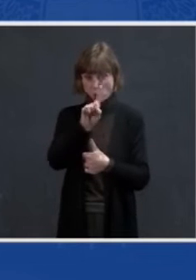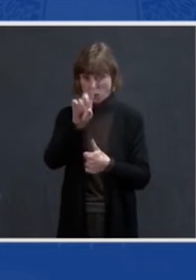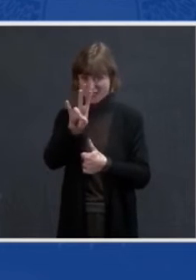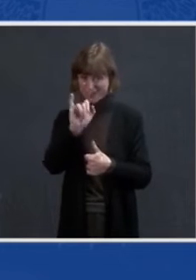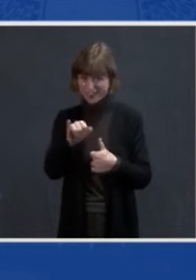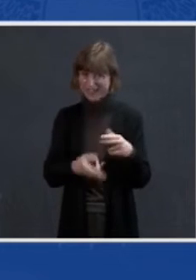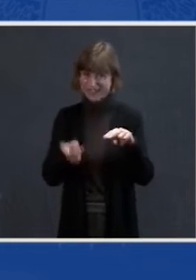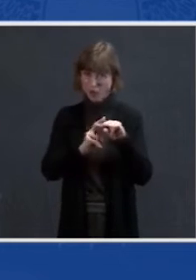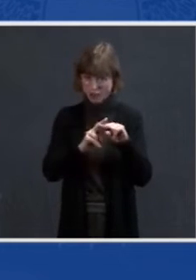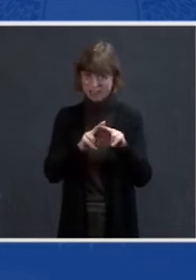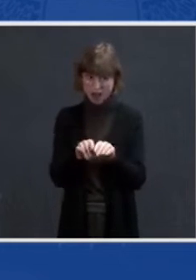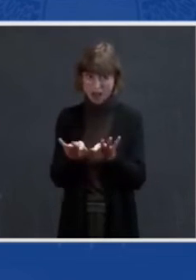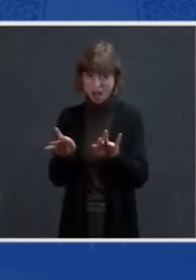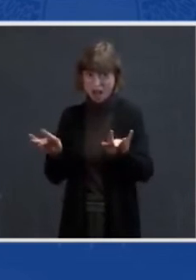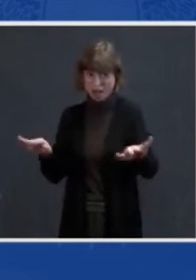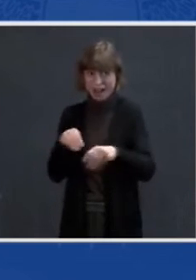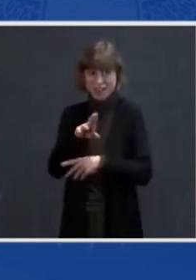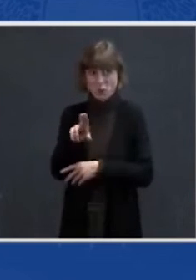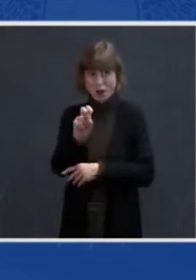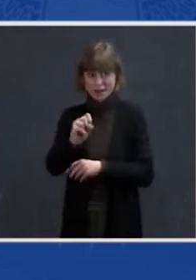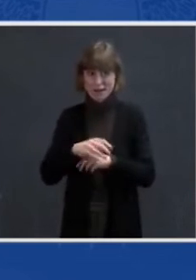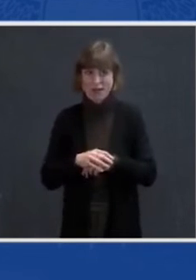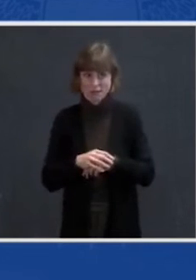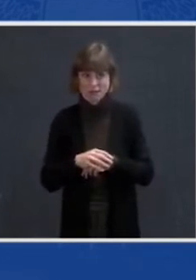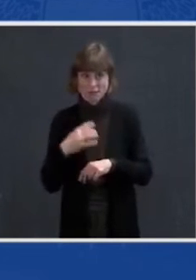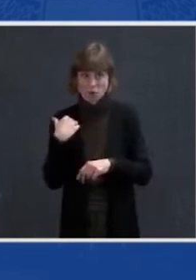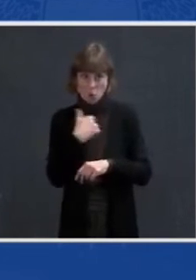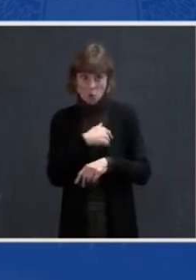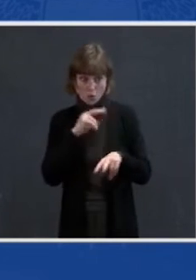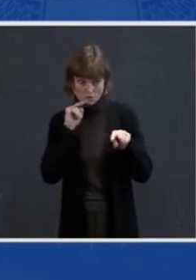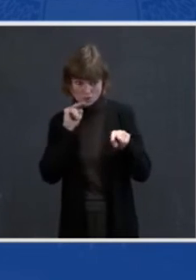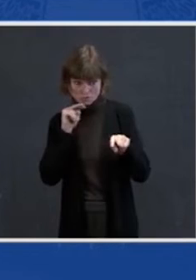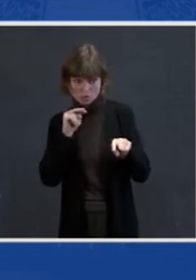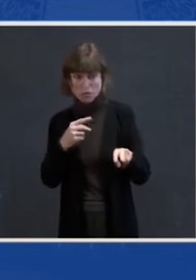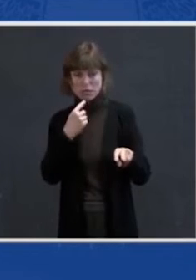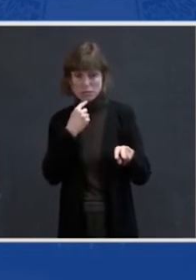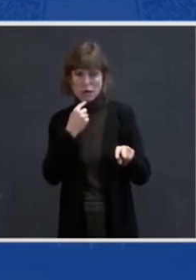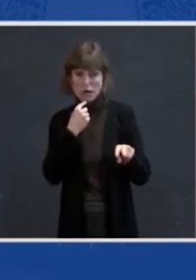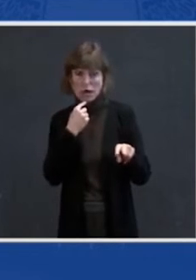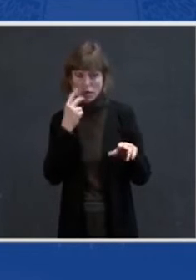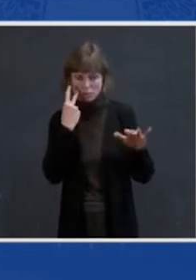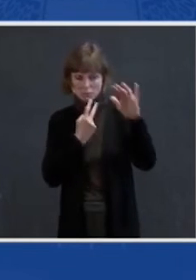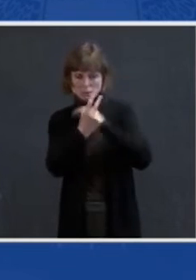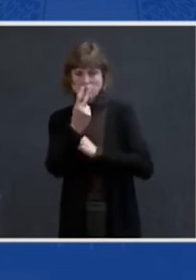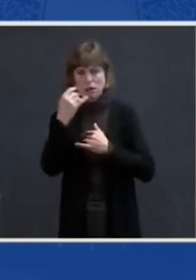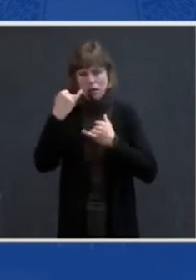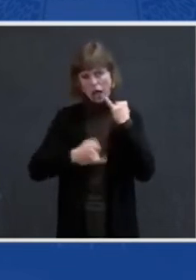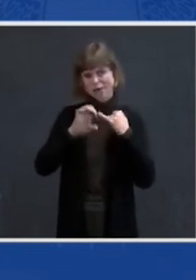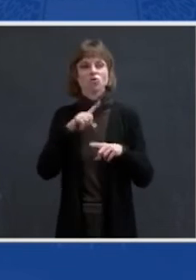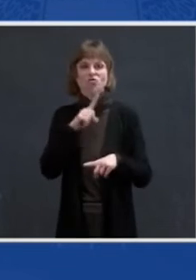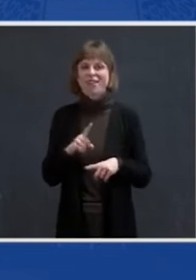prevalencia ahora en el país con modelos que nos dicen que para fines de marzo podría ser la cepa abrumadora que realmente se está diseminando